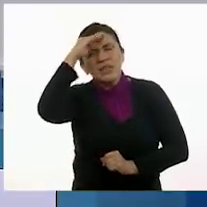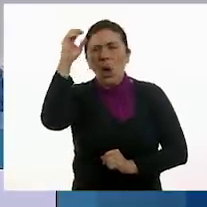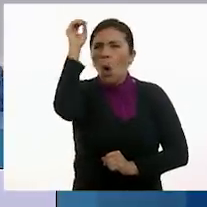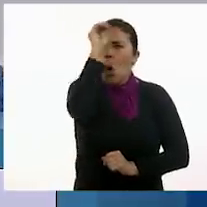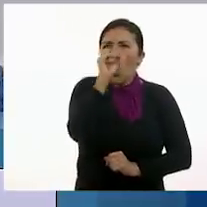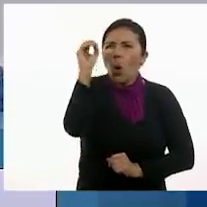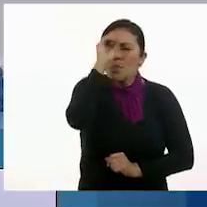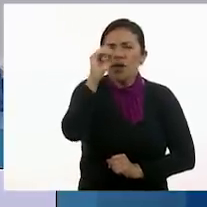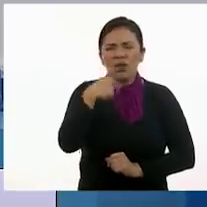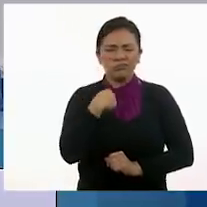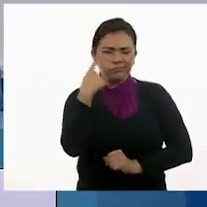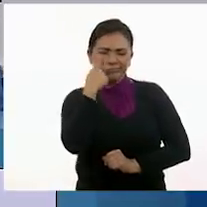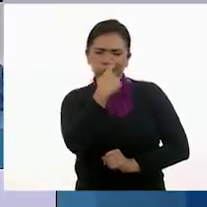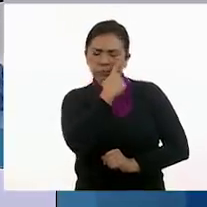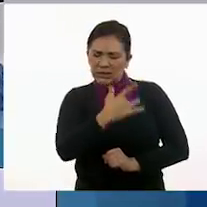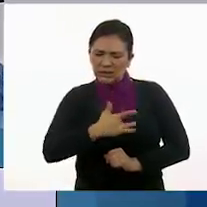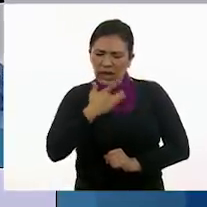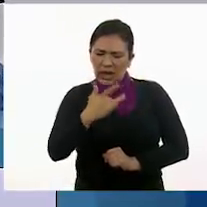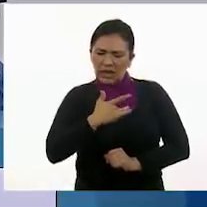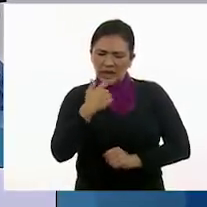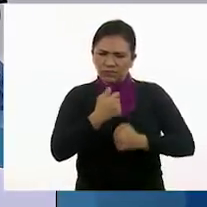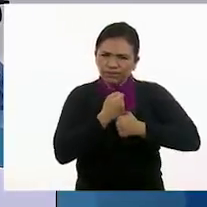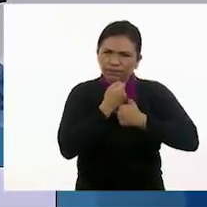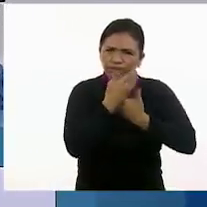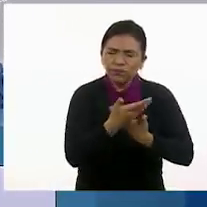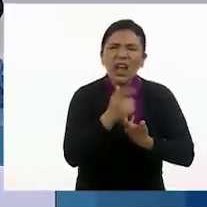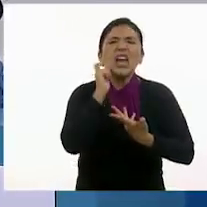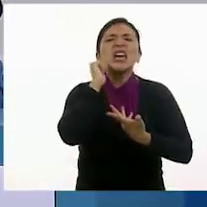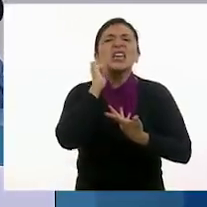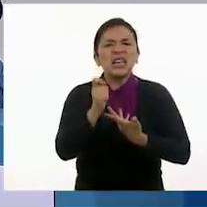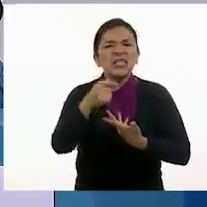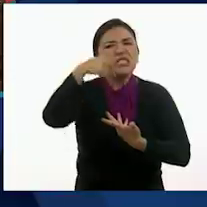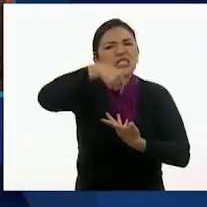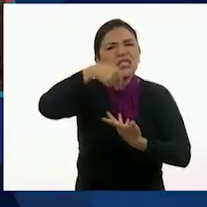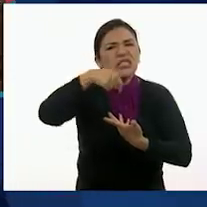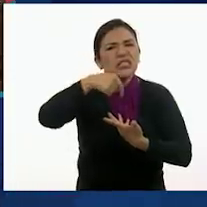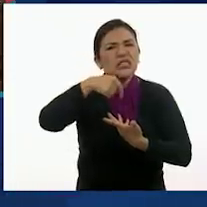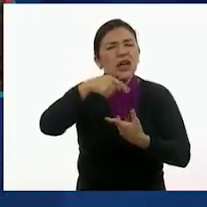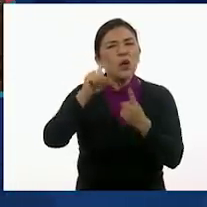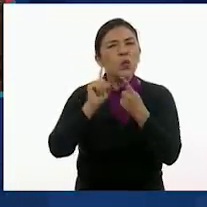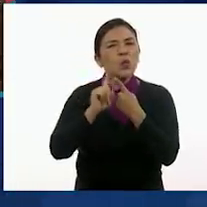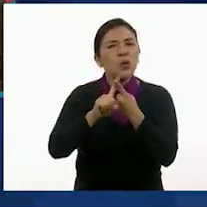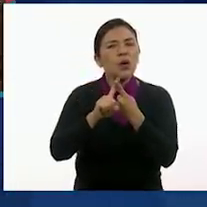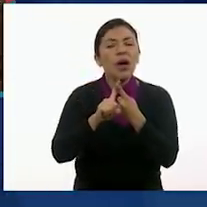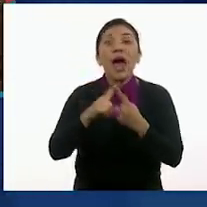nuestros puntos de vista y difundir nuestras ideas, nos referimos a...